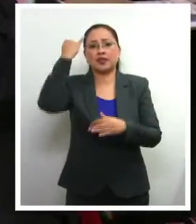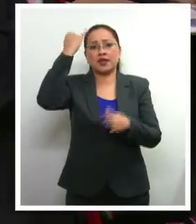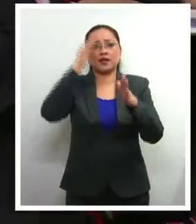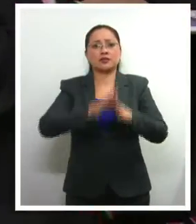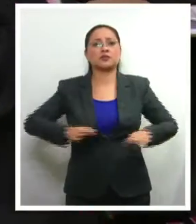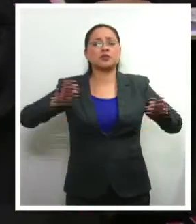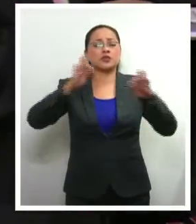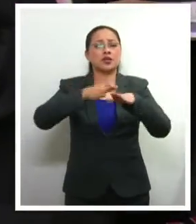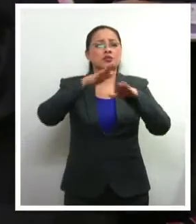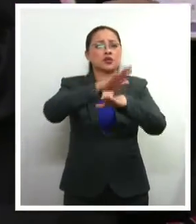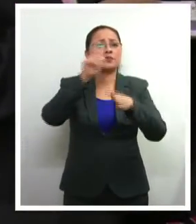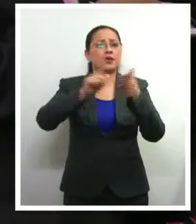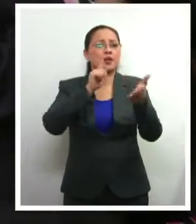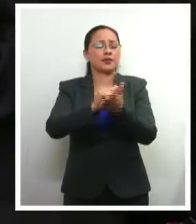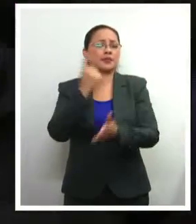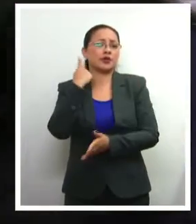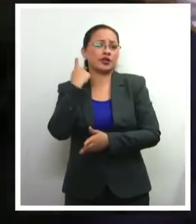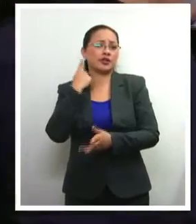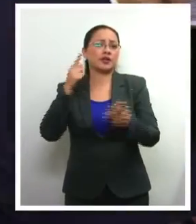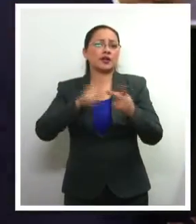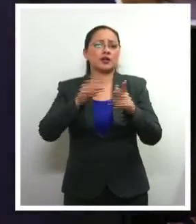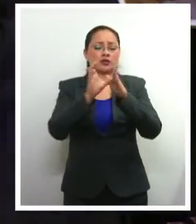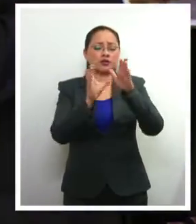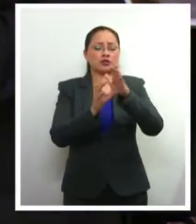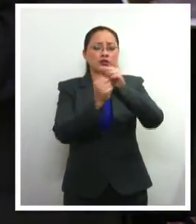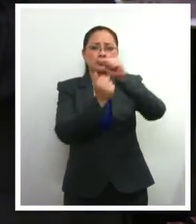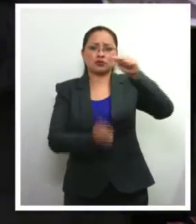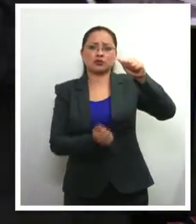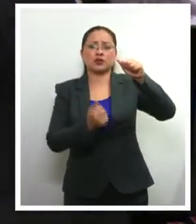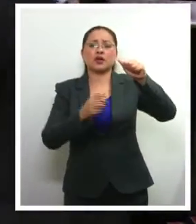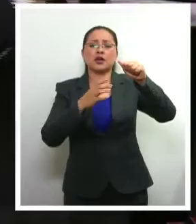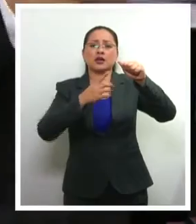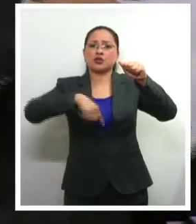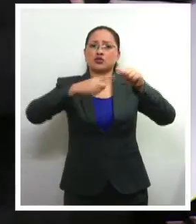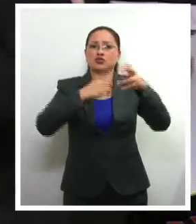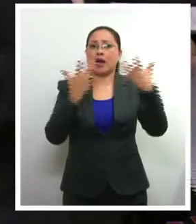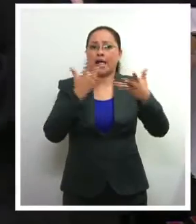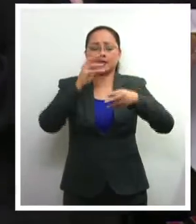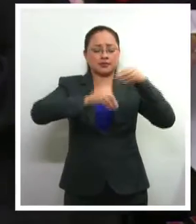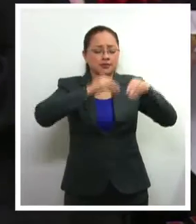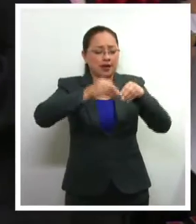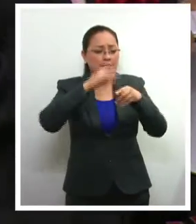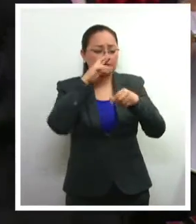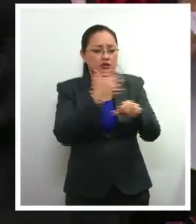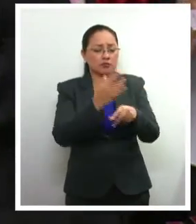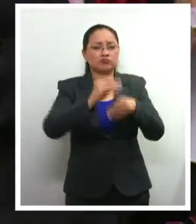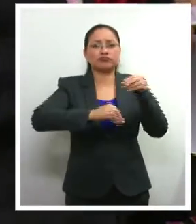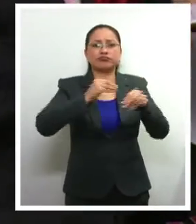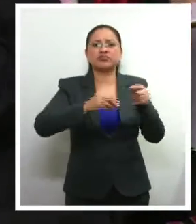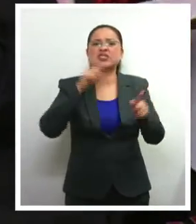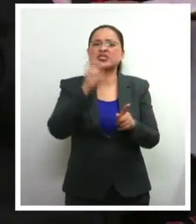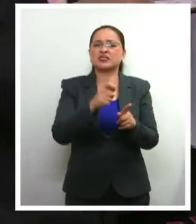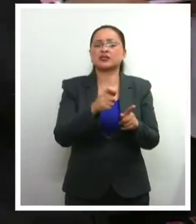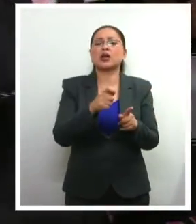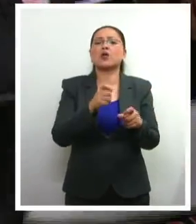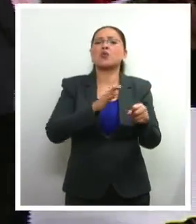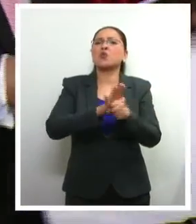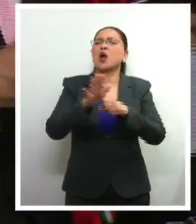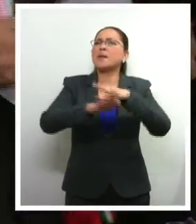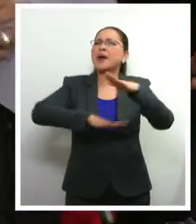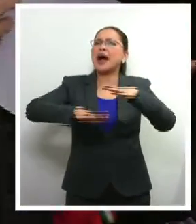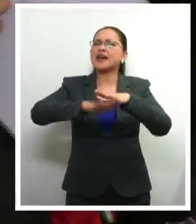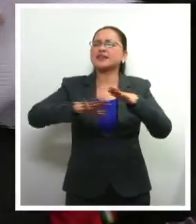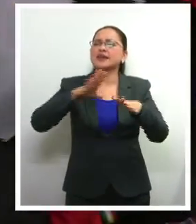reforma política y de la Constitución que elaboraremos aquí es la naturaleza que